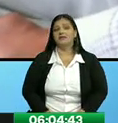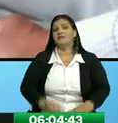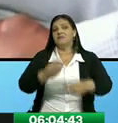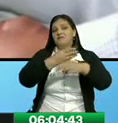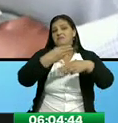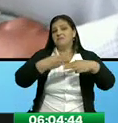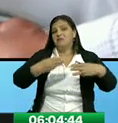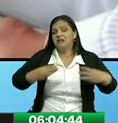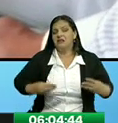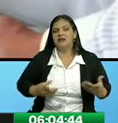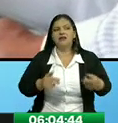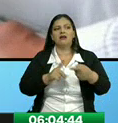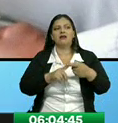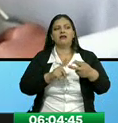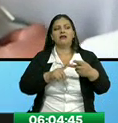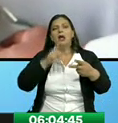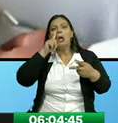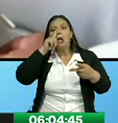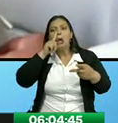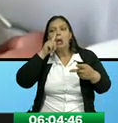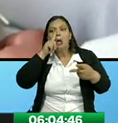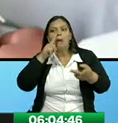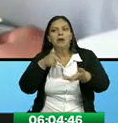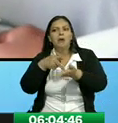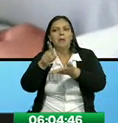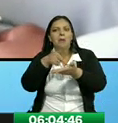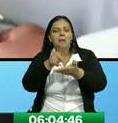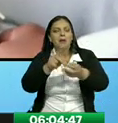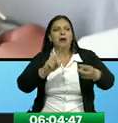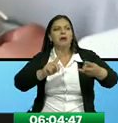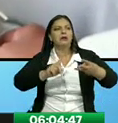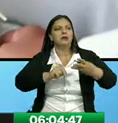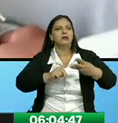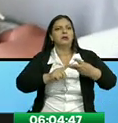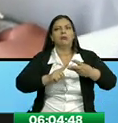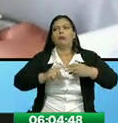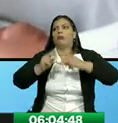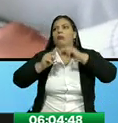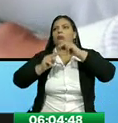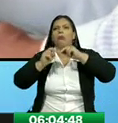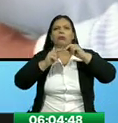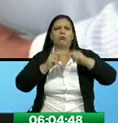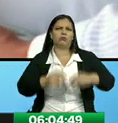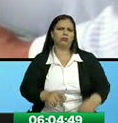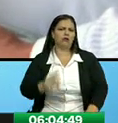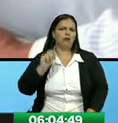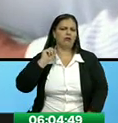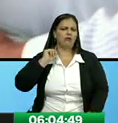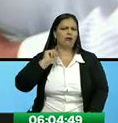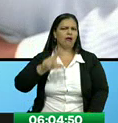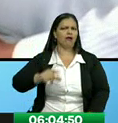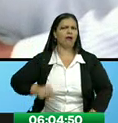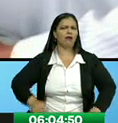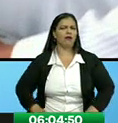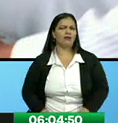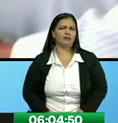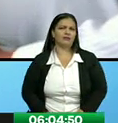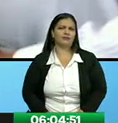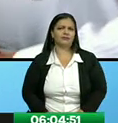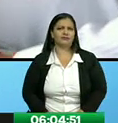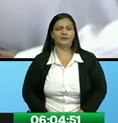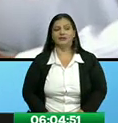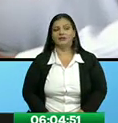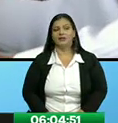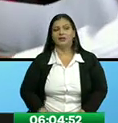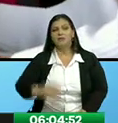profesional, en fin. Es algo grande. Hacer una obra nuevamente Este señor, ¿qué va a alcanzar a pagar? Y espérate. Ni vendiendo 20